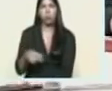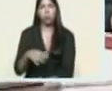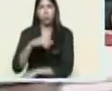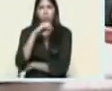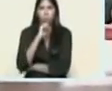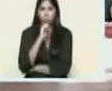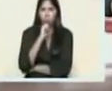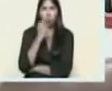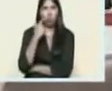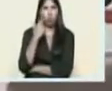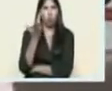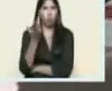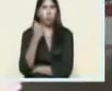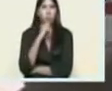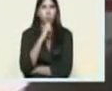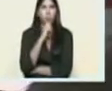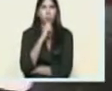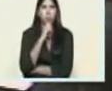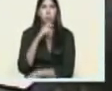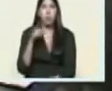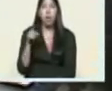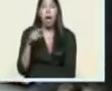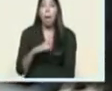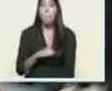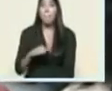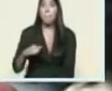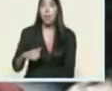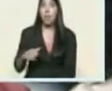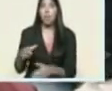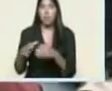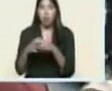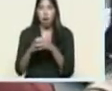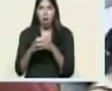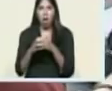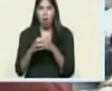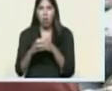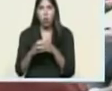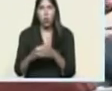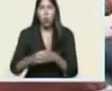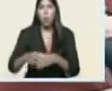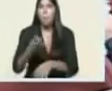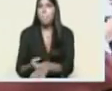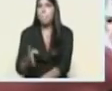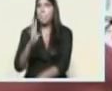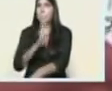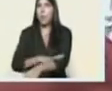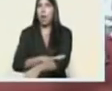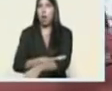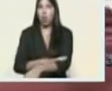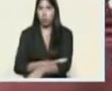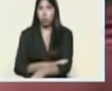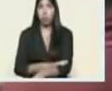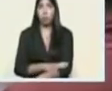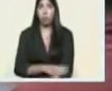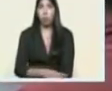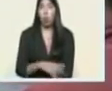Yo solamente digo, ¿cómo será en privado el trato que esta gente le da a la derecha venezolana?